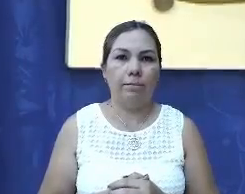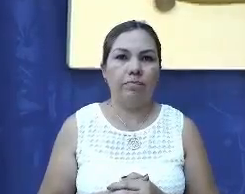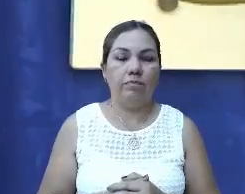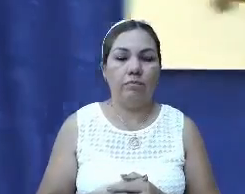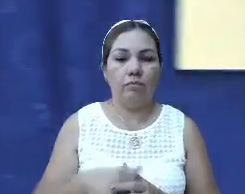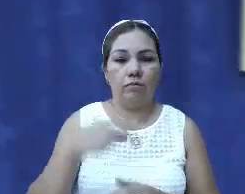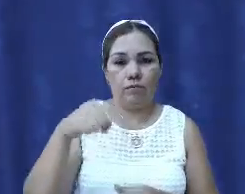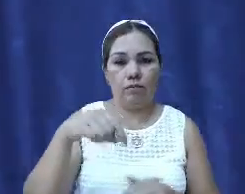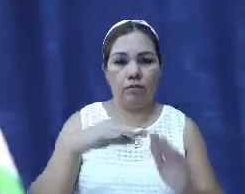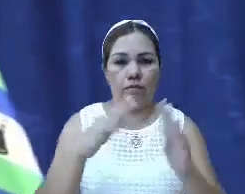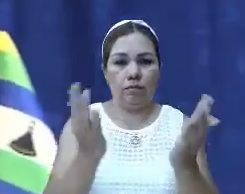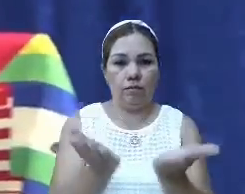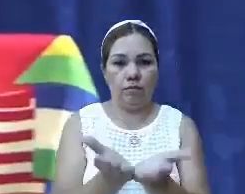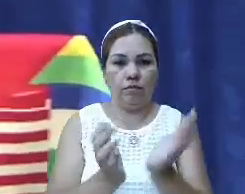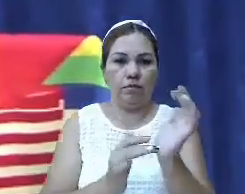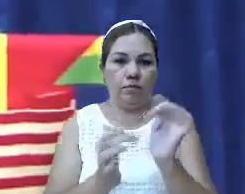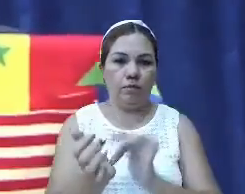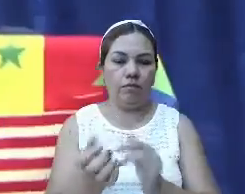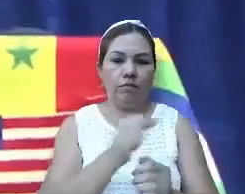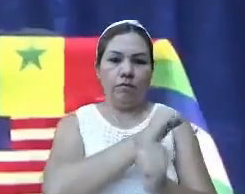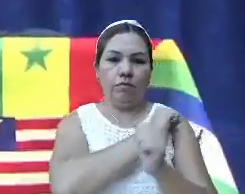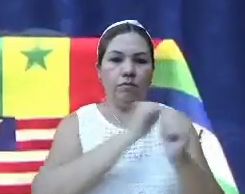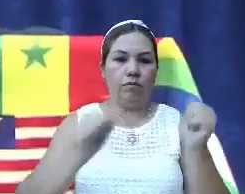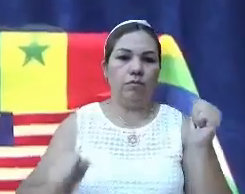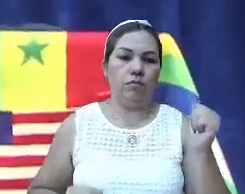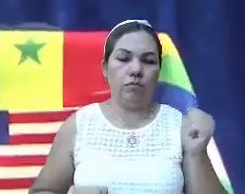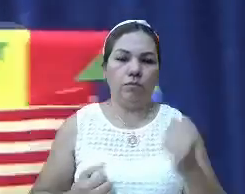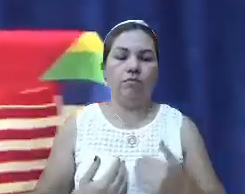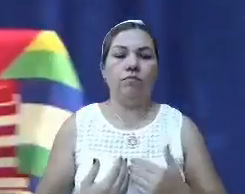Esta palabra el Señor me entregó para su pueblo.